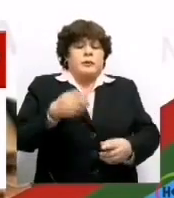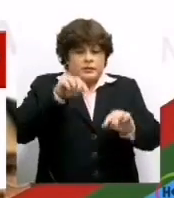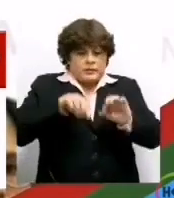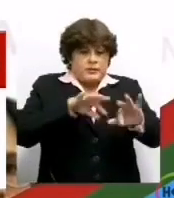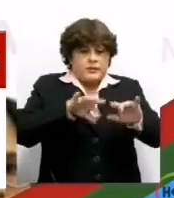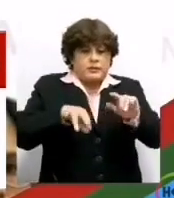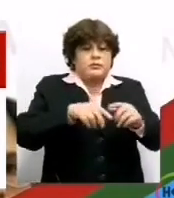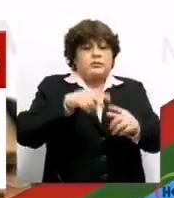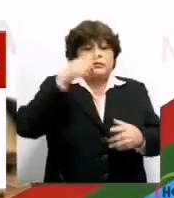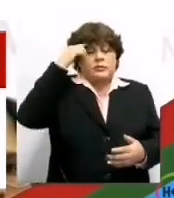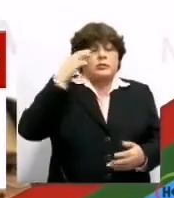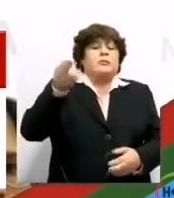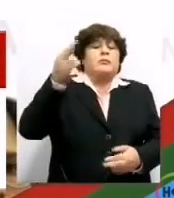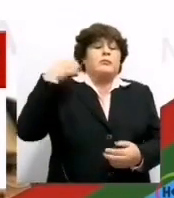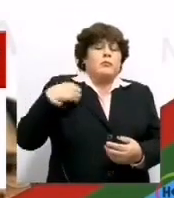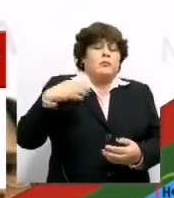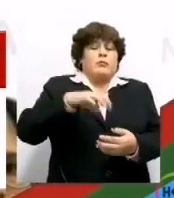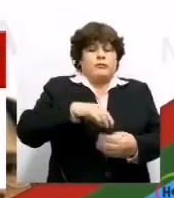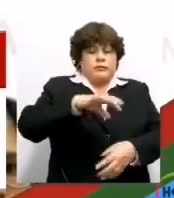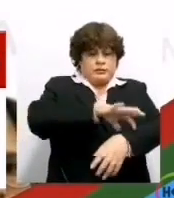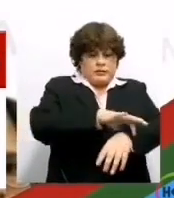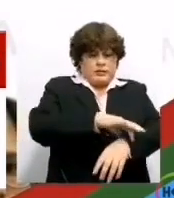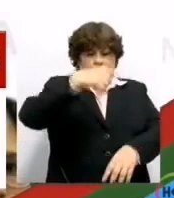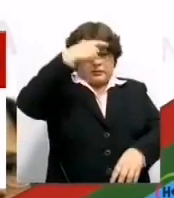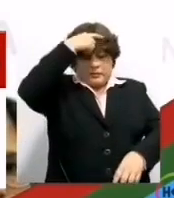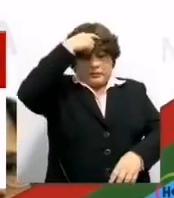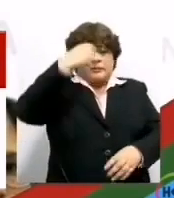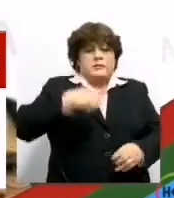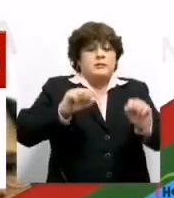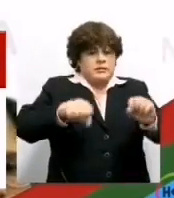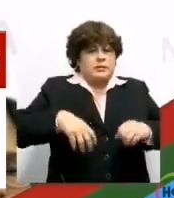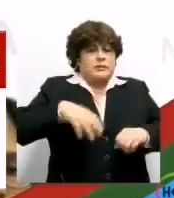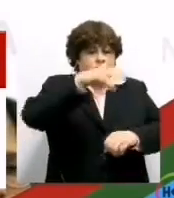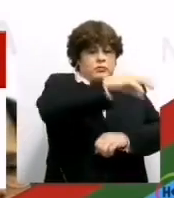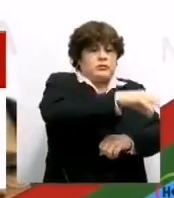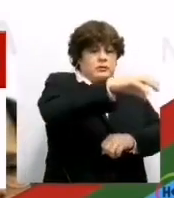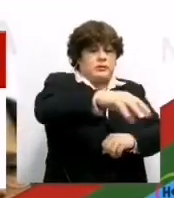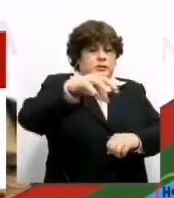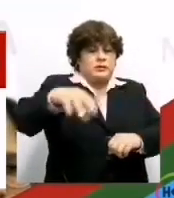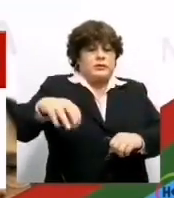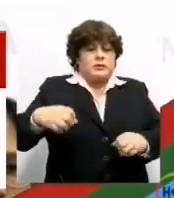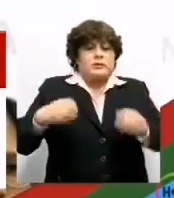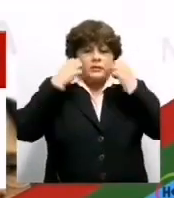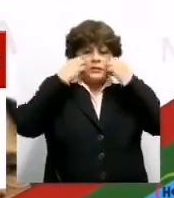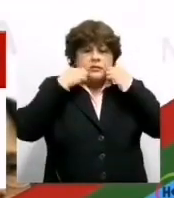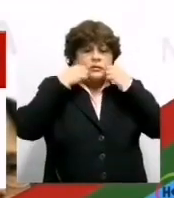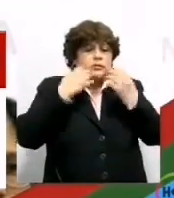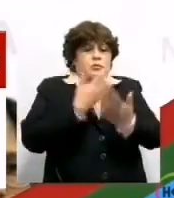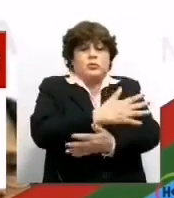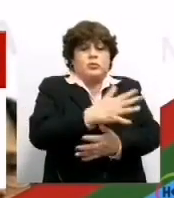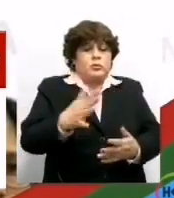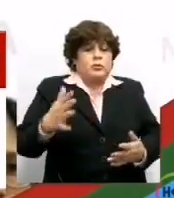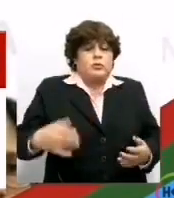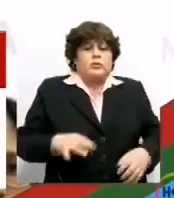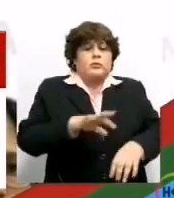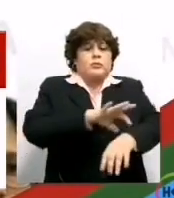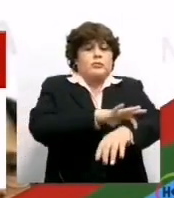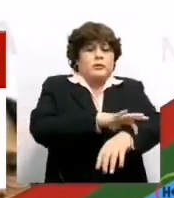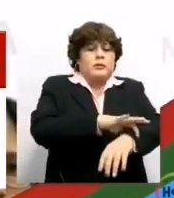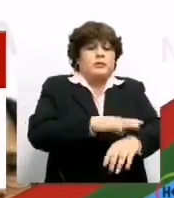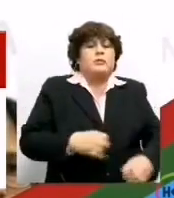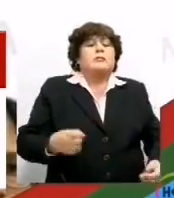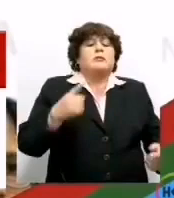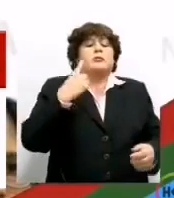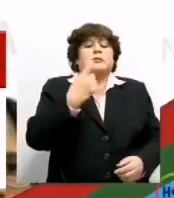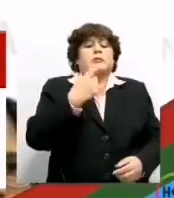ayudar con profesionales médicos porque hay postas en la sierra liberteña que no tienen un médico